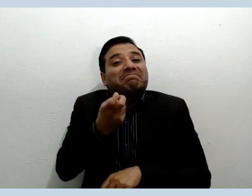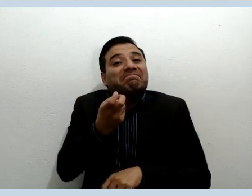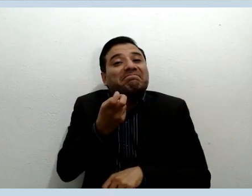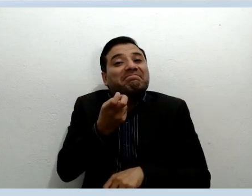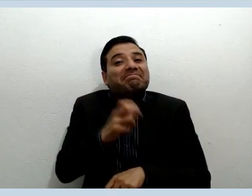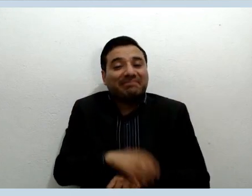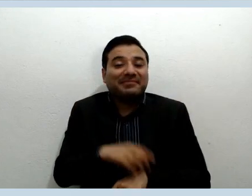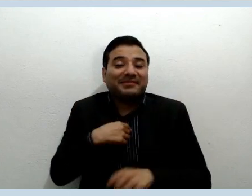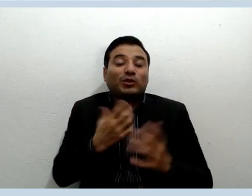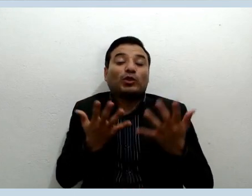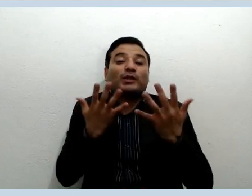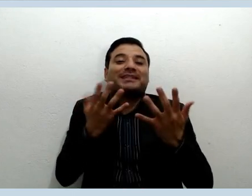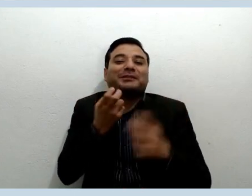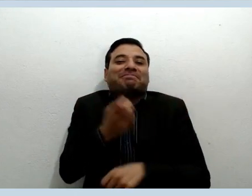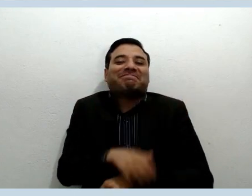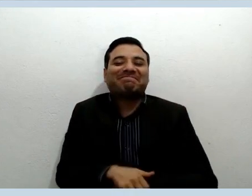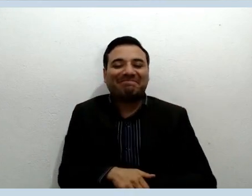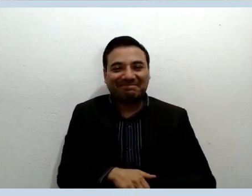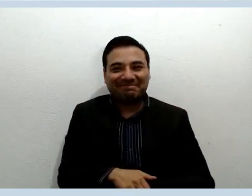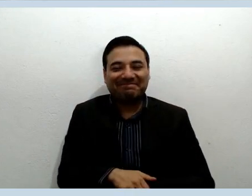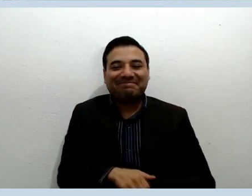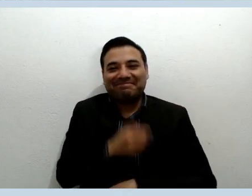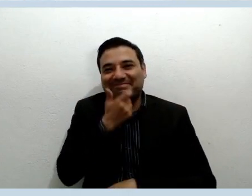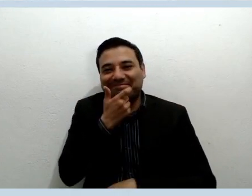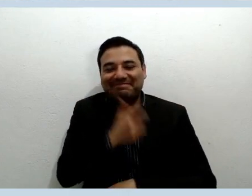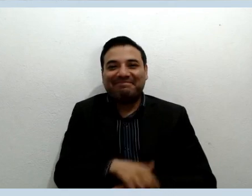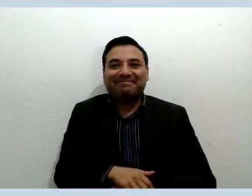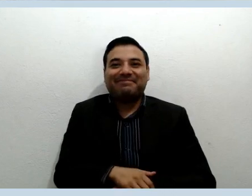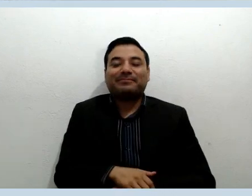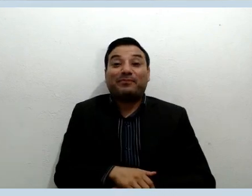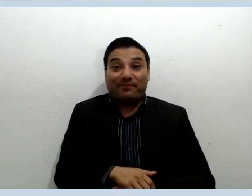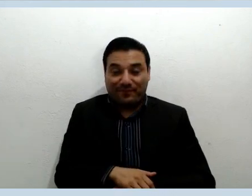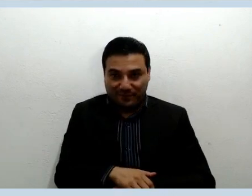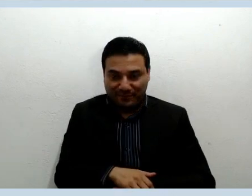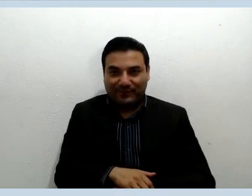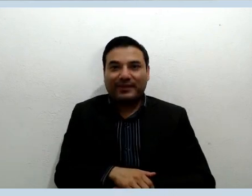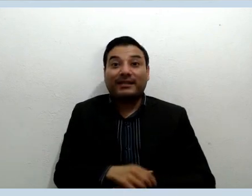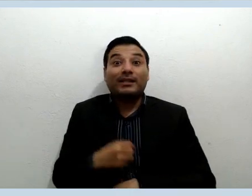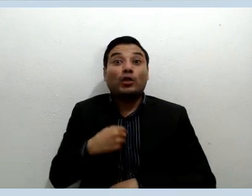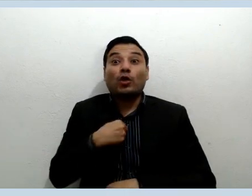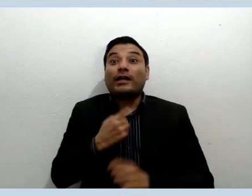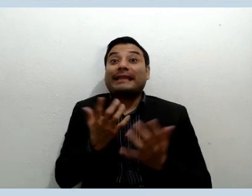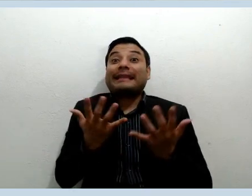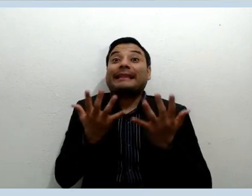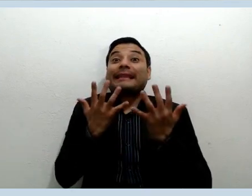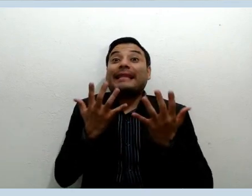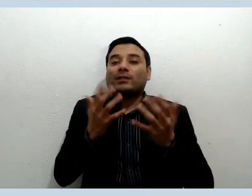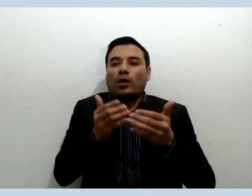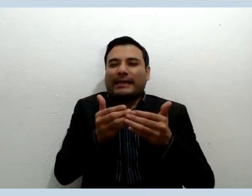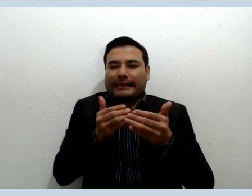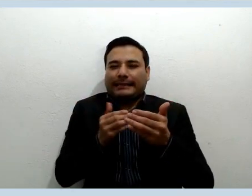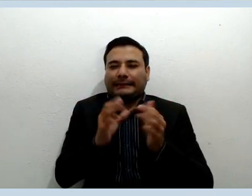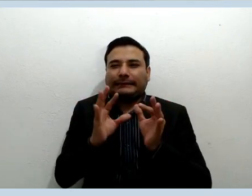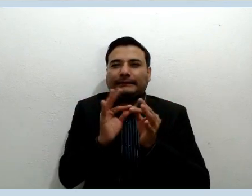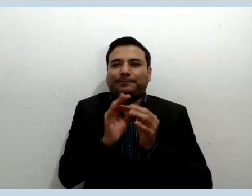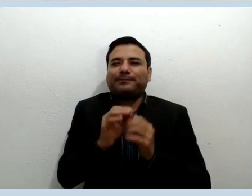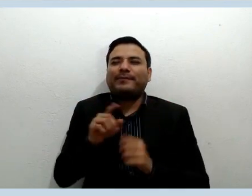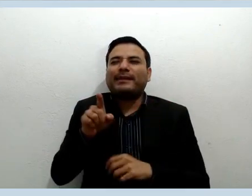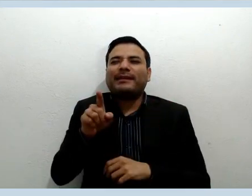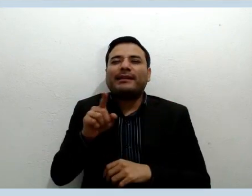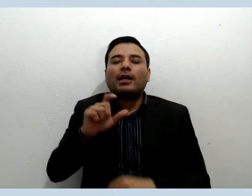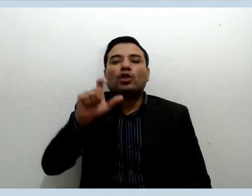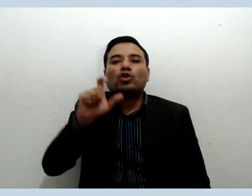le deseo a pun antes de pasar a mi deseo ahorita que hablábamos de Franco y de las